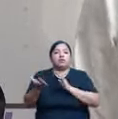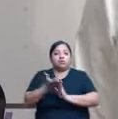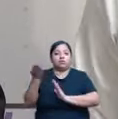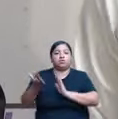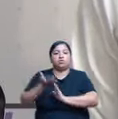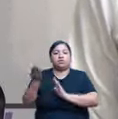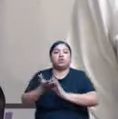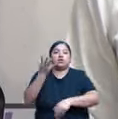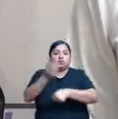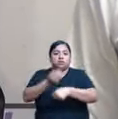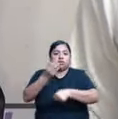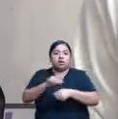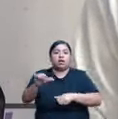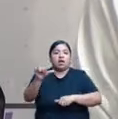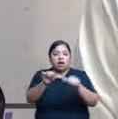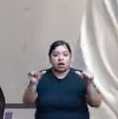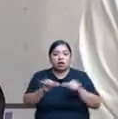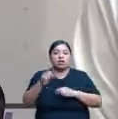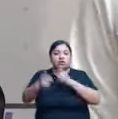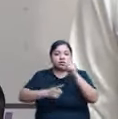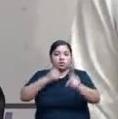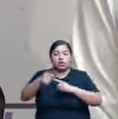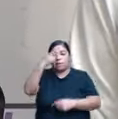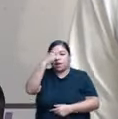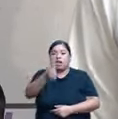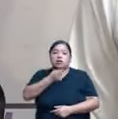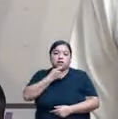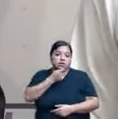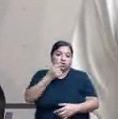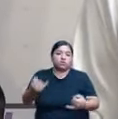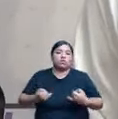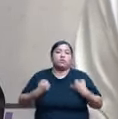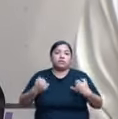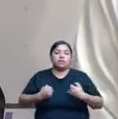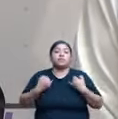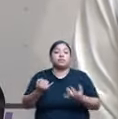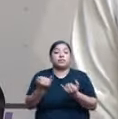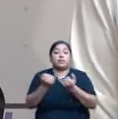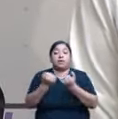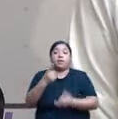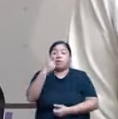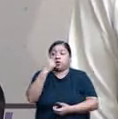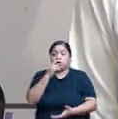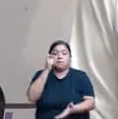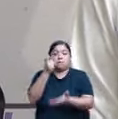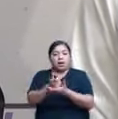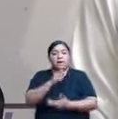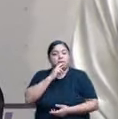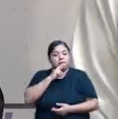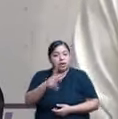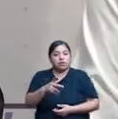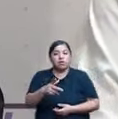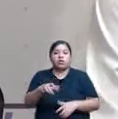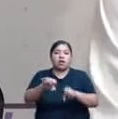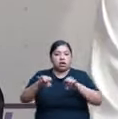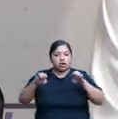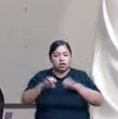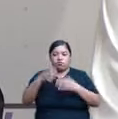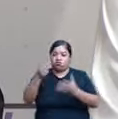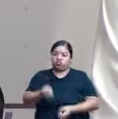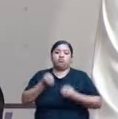rehabilitación de áreas deportivas que atraigan a la niñez y a la juventud. Incrementaremos el salario de policías, los dotaremos de armamento, equipo